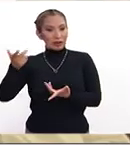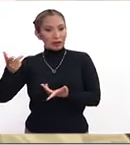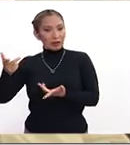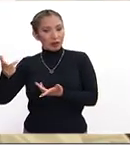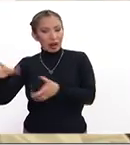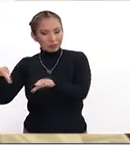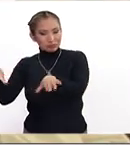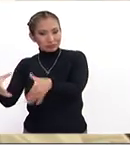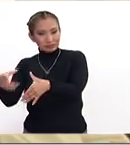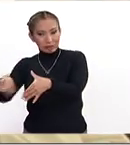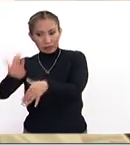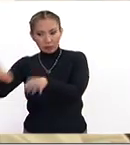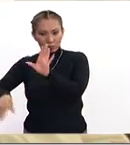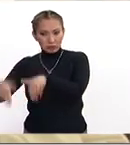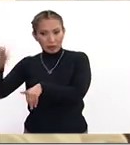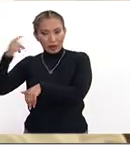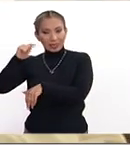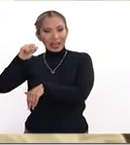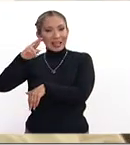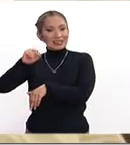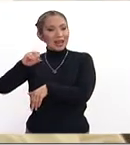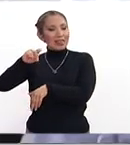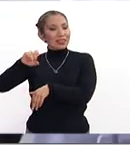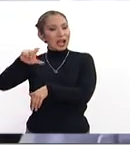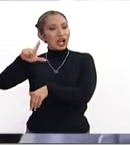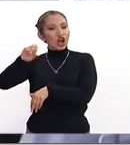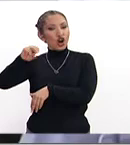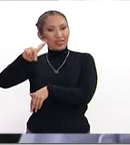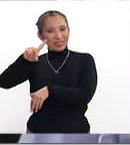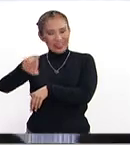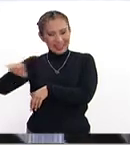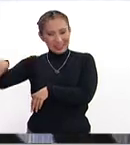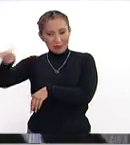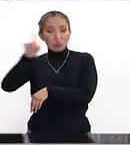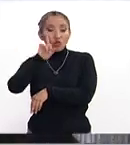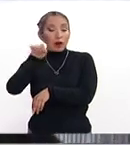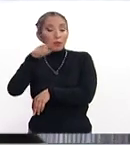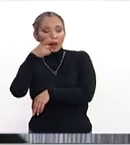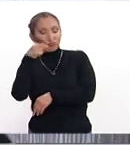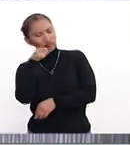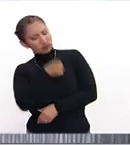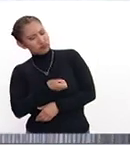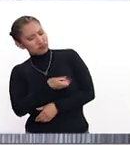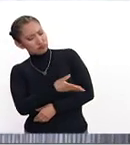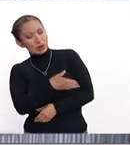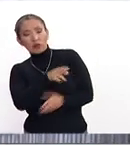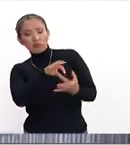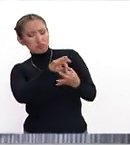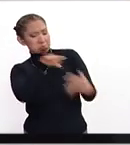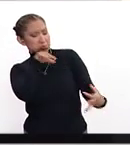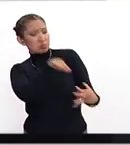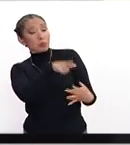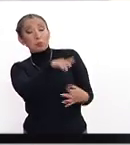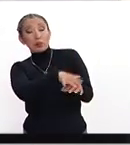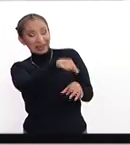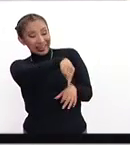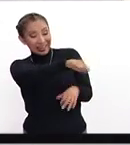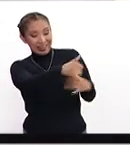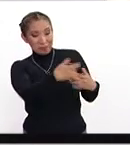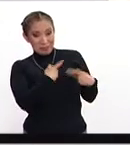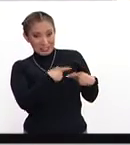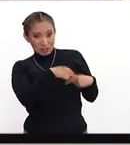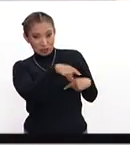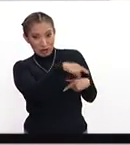crítica recientemente fallecida, Teresa del Conde, porque los llamó de la ruptura porque era una generación